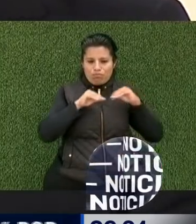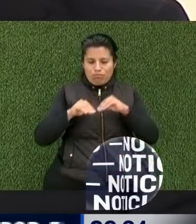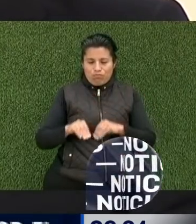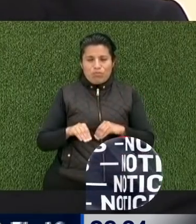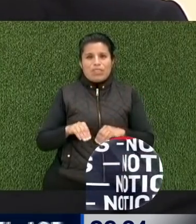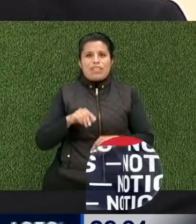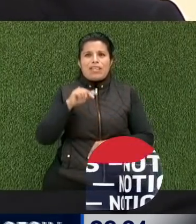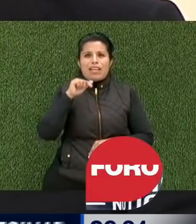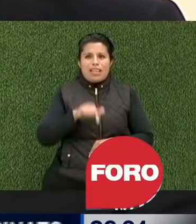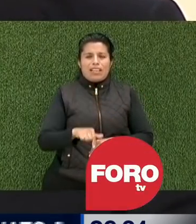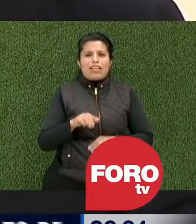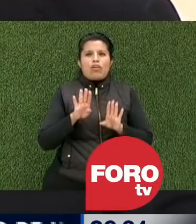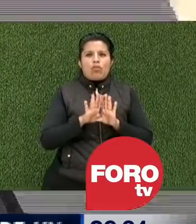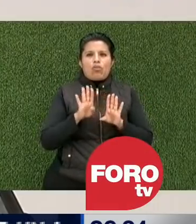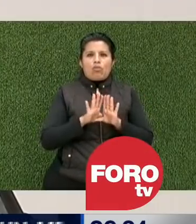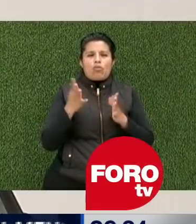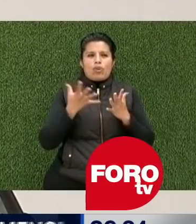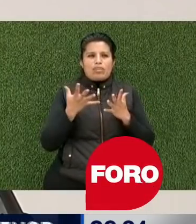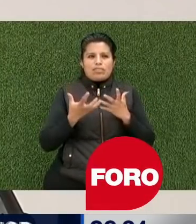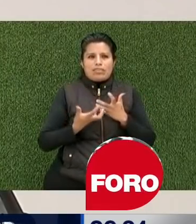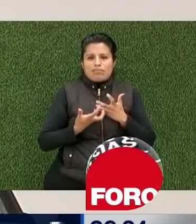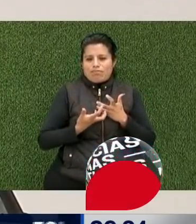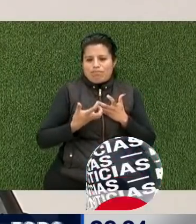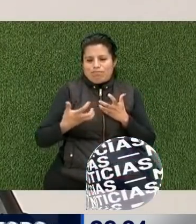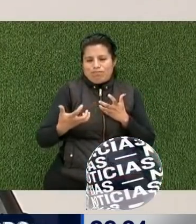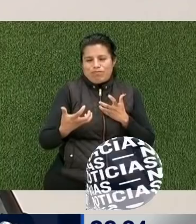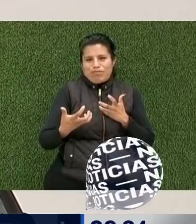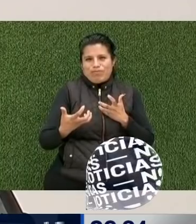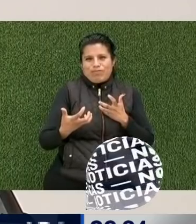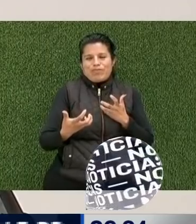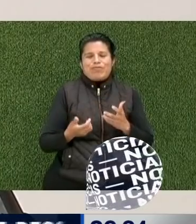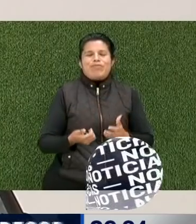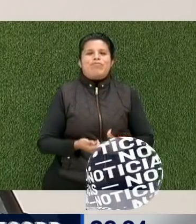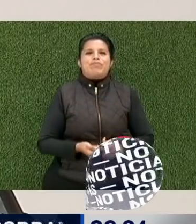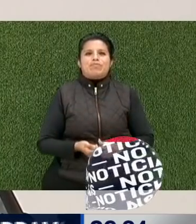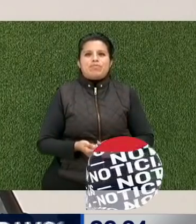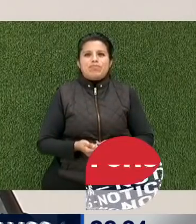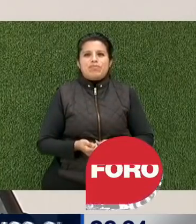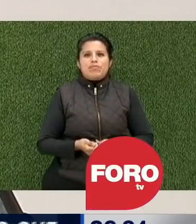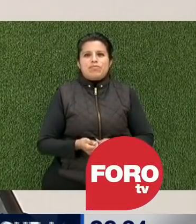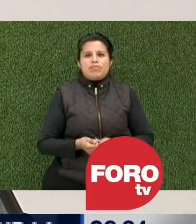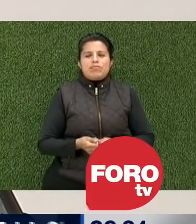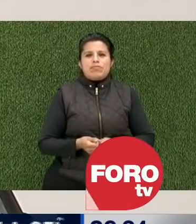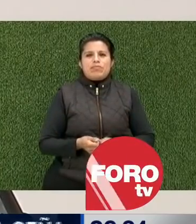sanitaria. Además, aseguró que ya se alcanzó la autosuficiencia en algunas materias.